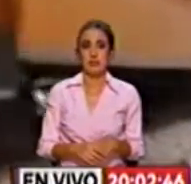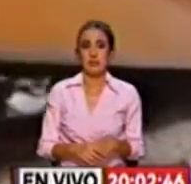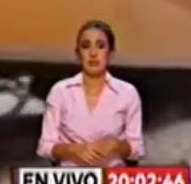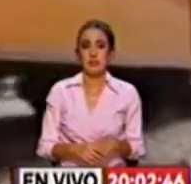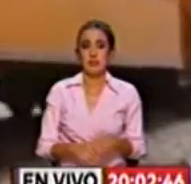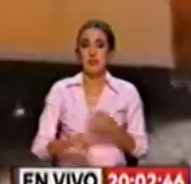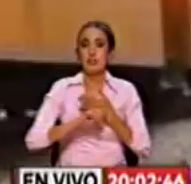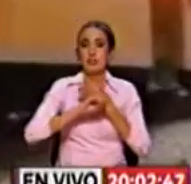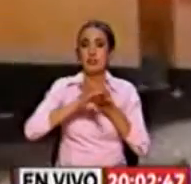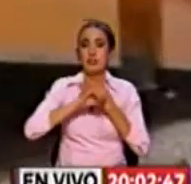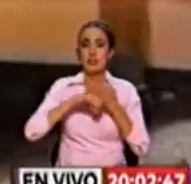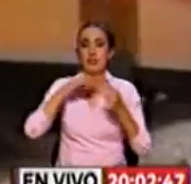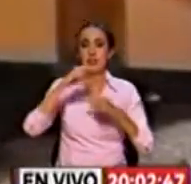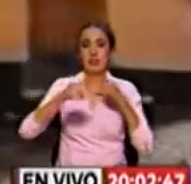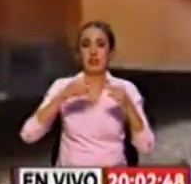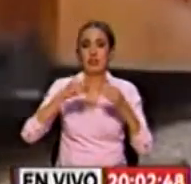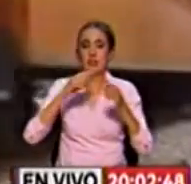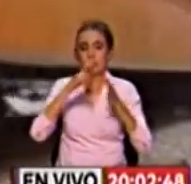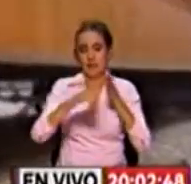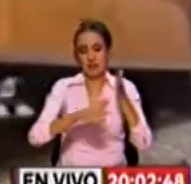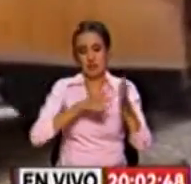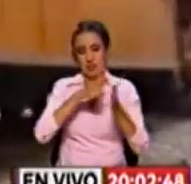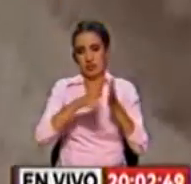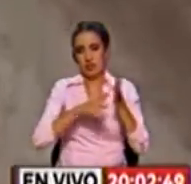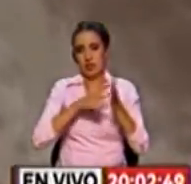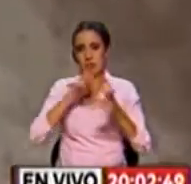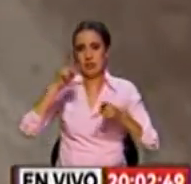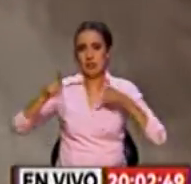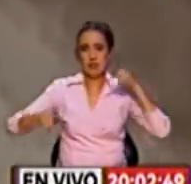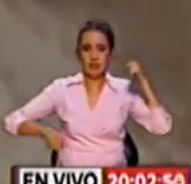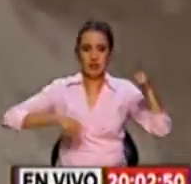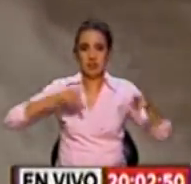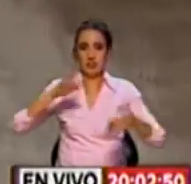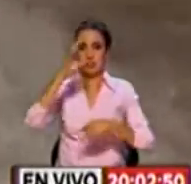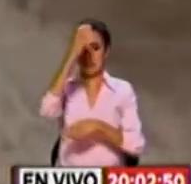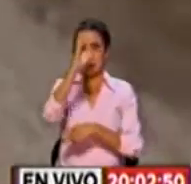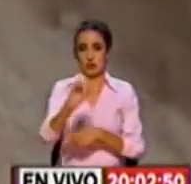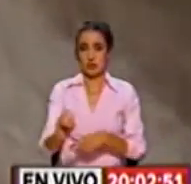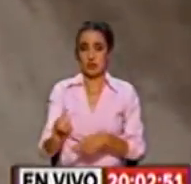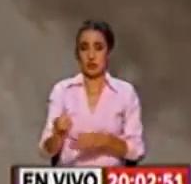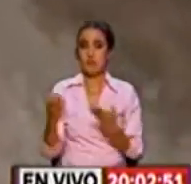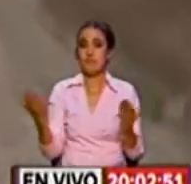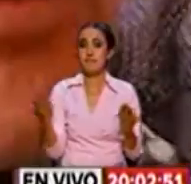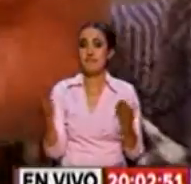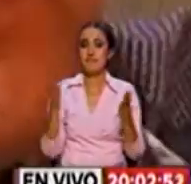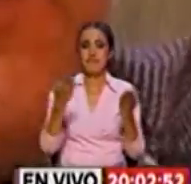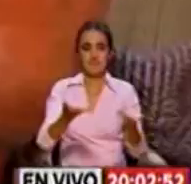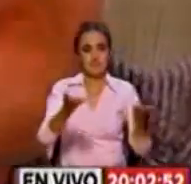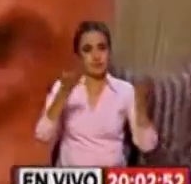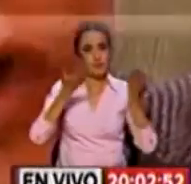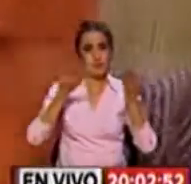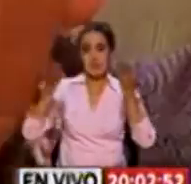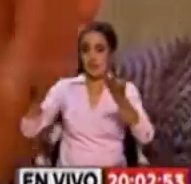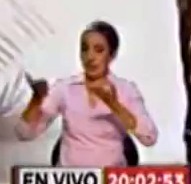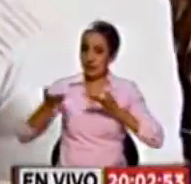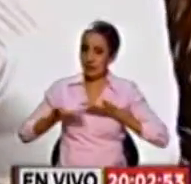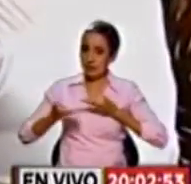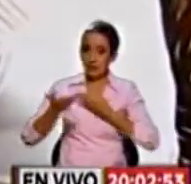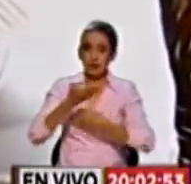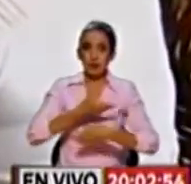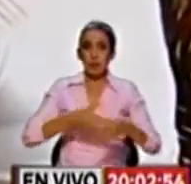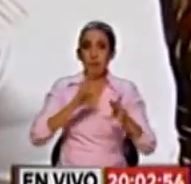El anuncio presidencial de que la transportación férrea regresará a la costa ecuatoriana es bien recibida por el sector de la